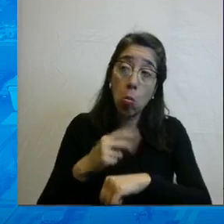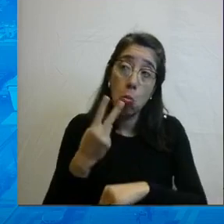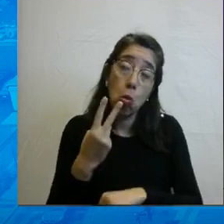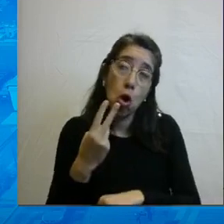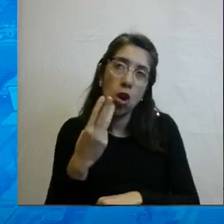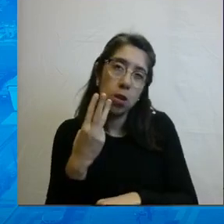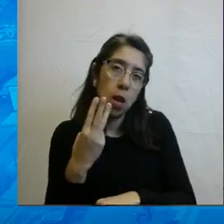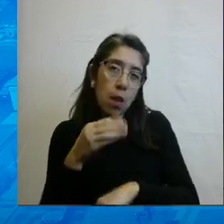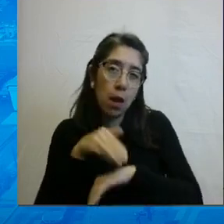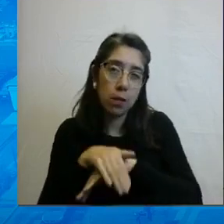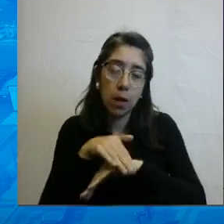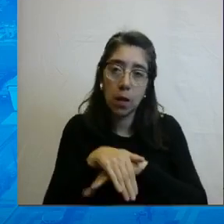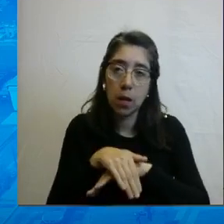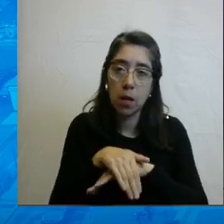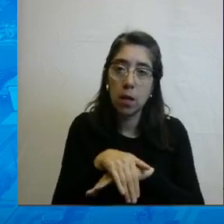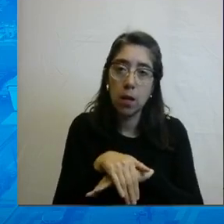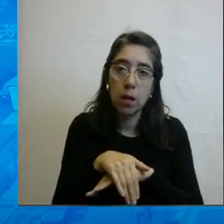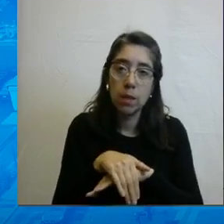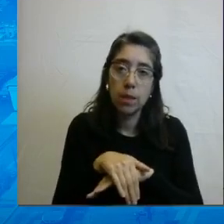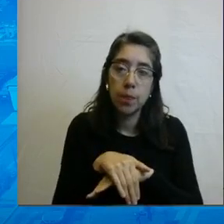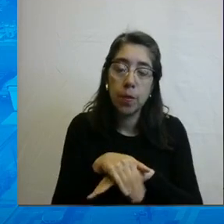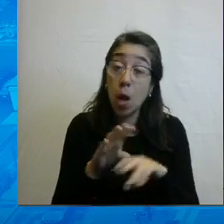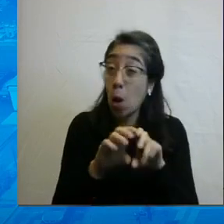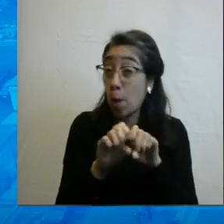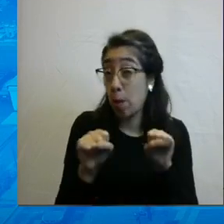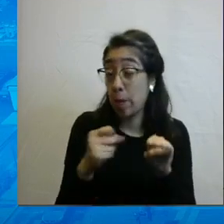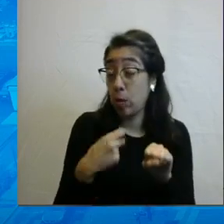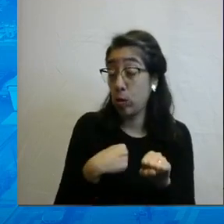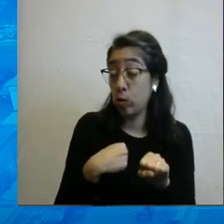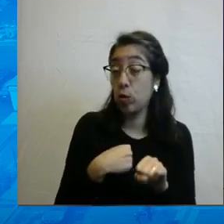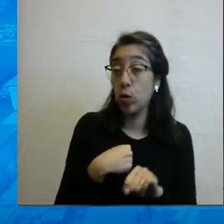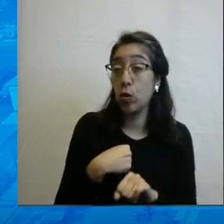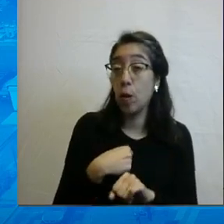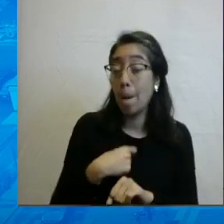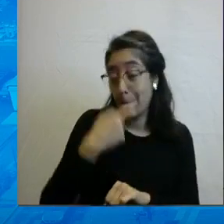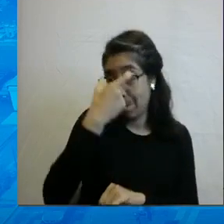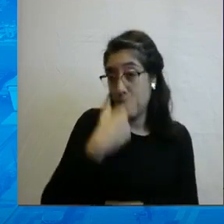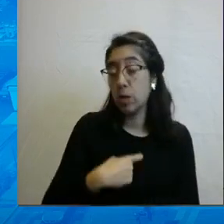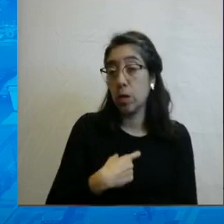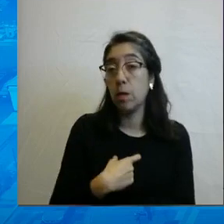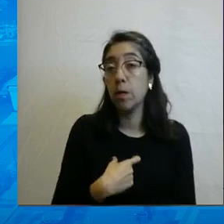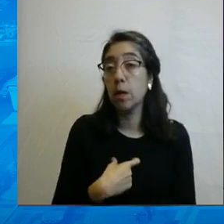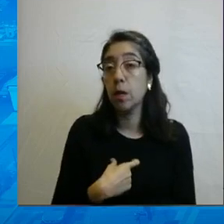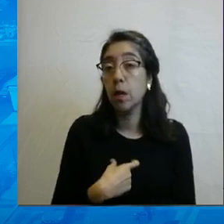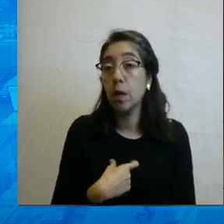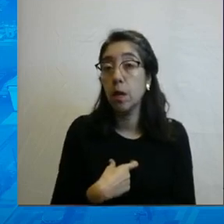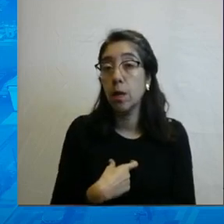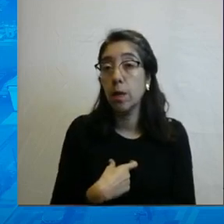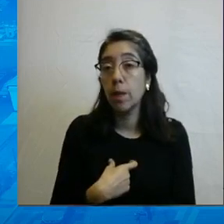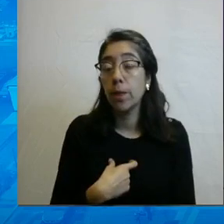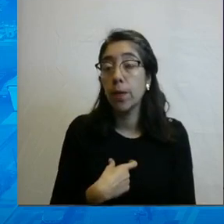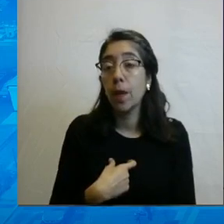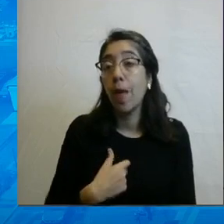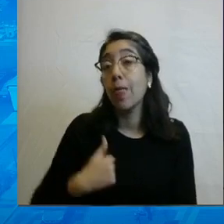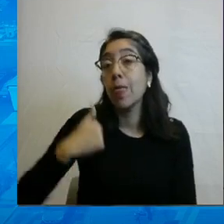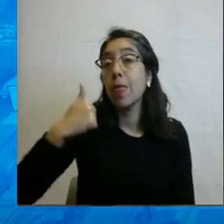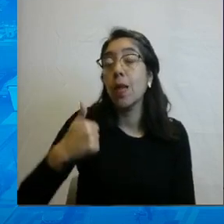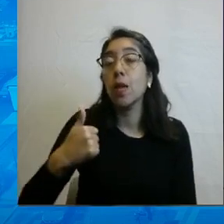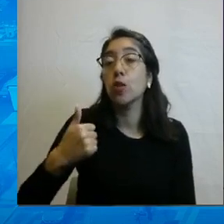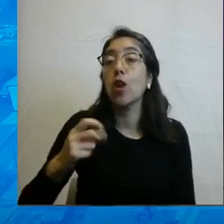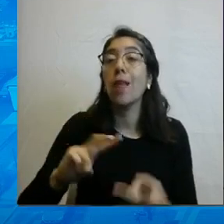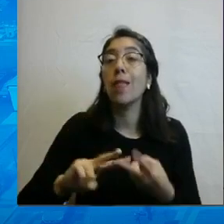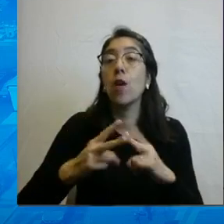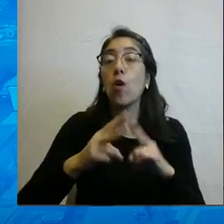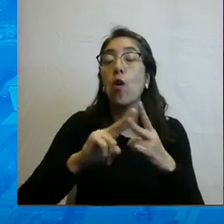tarde, pero quiero comprometer desde ya a la administración para que la directora de obras, la directora de tránsito